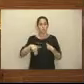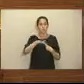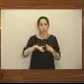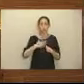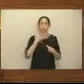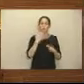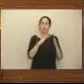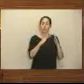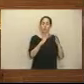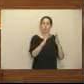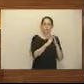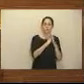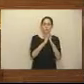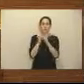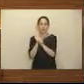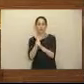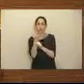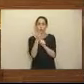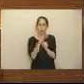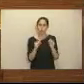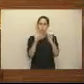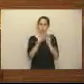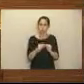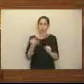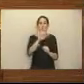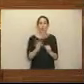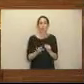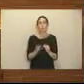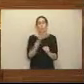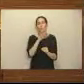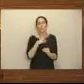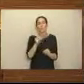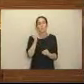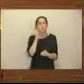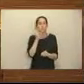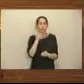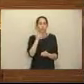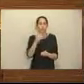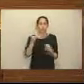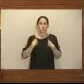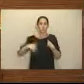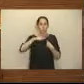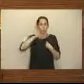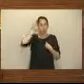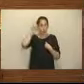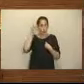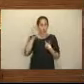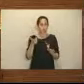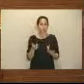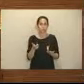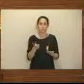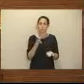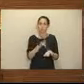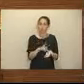conciliación de la vida laboral y familiar a incentivar fiscalmente la residencia en zonas rurales, por ejemplo. Estoy hablando de lo que usted decía en el discurso